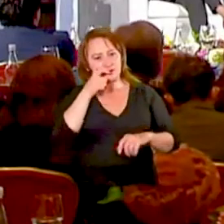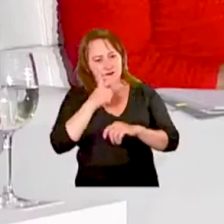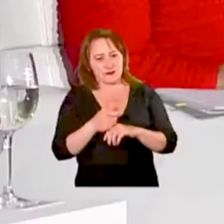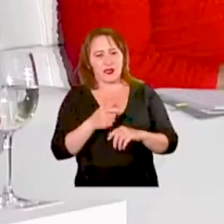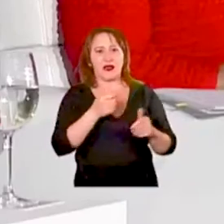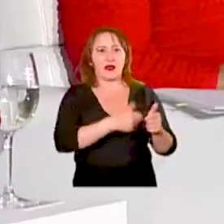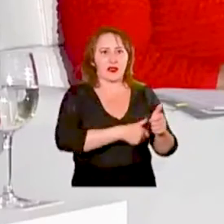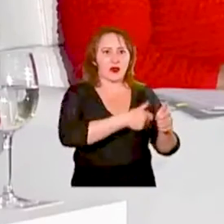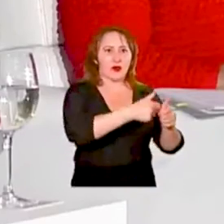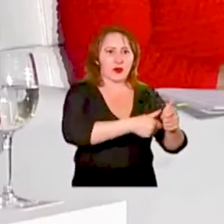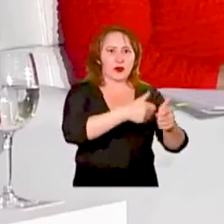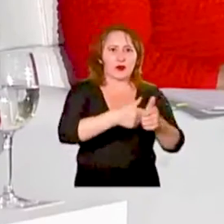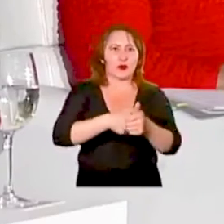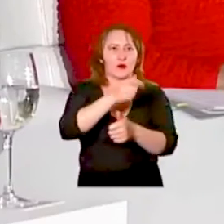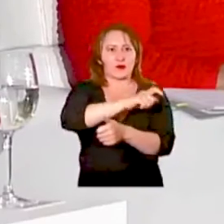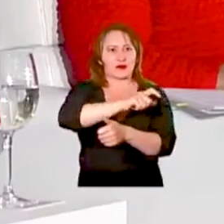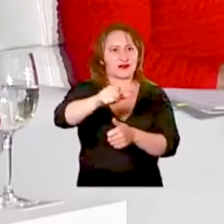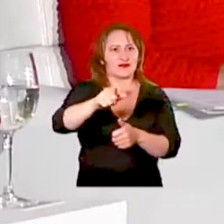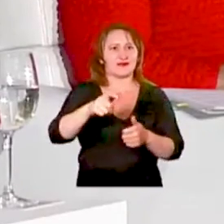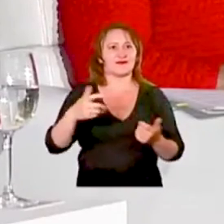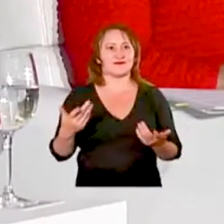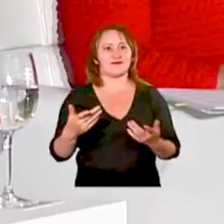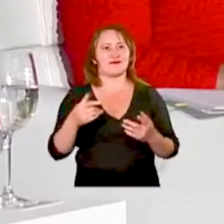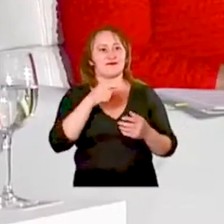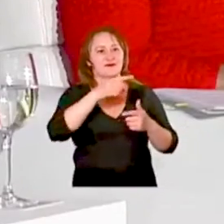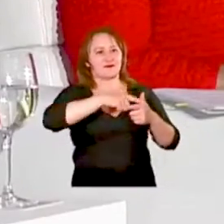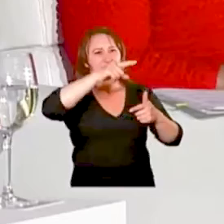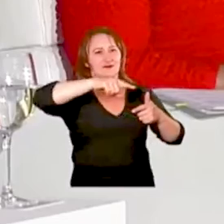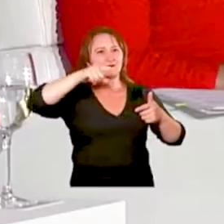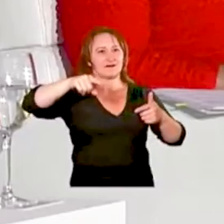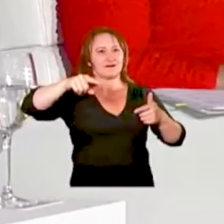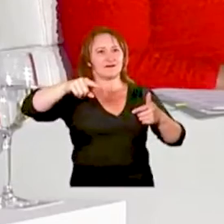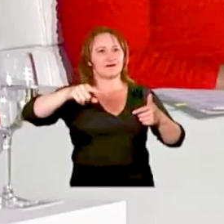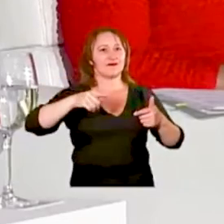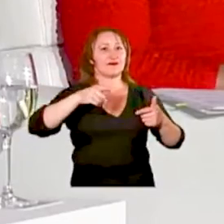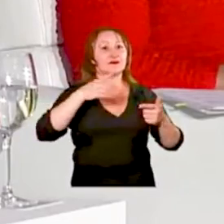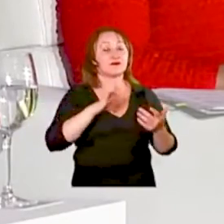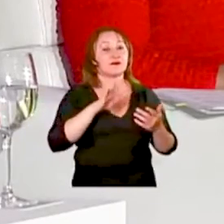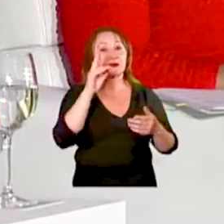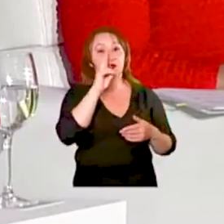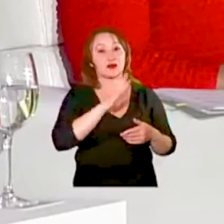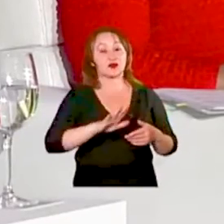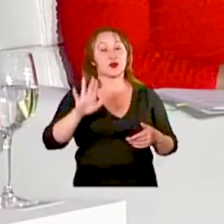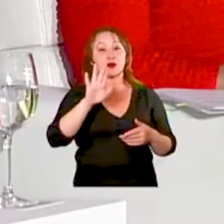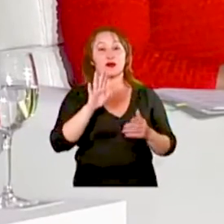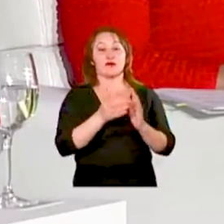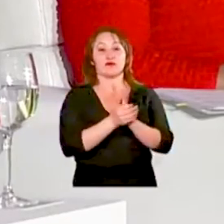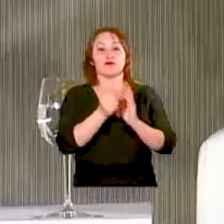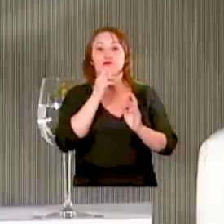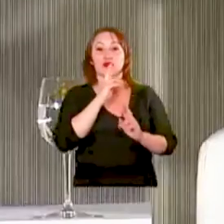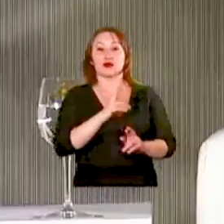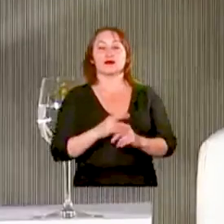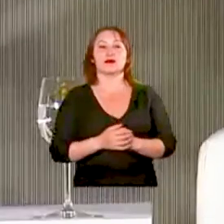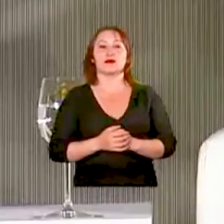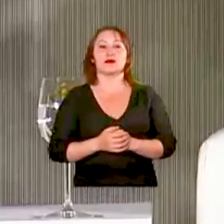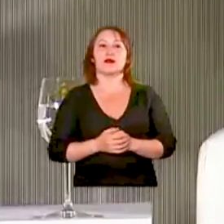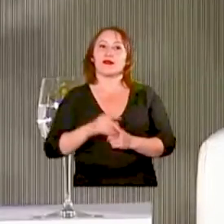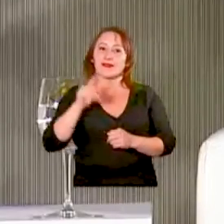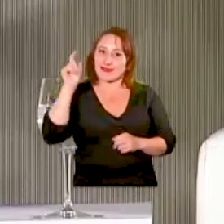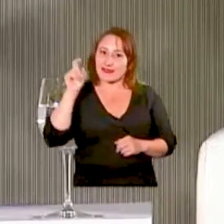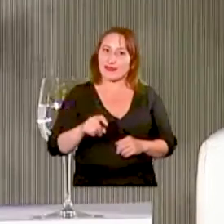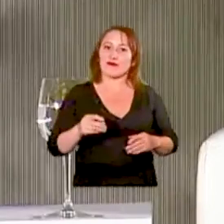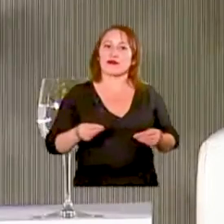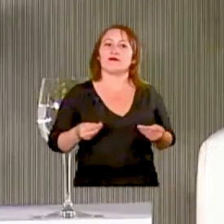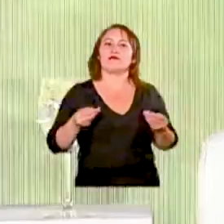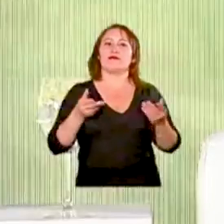rostro que está detrás de una cifra que maneja una entidad nacional en cuanto a su capacidad de respuesta, haya